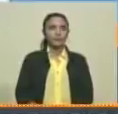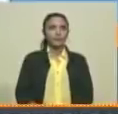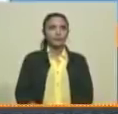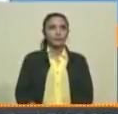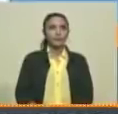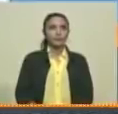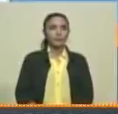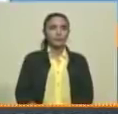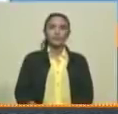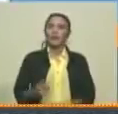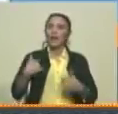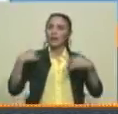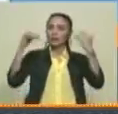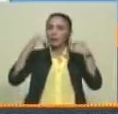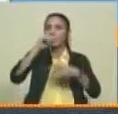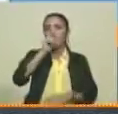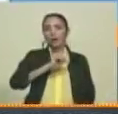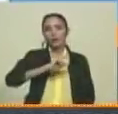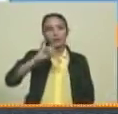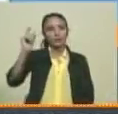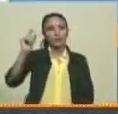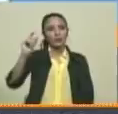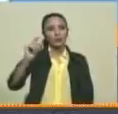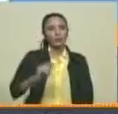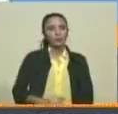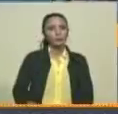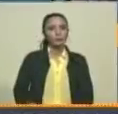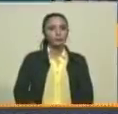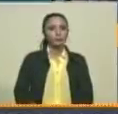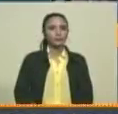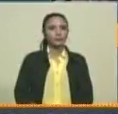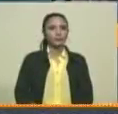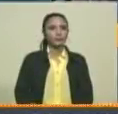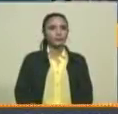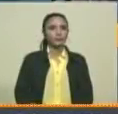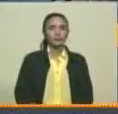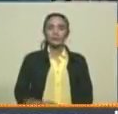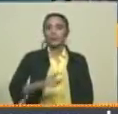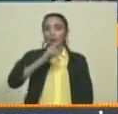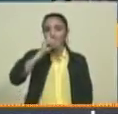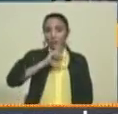donde conmemoramos el aniversario del contragolpe